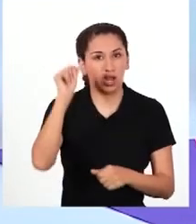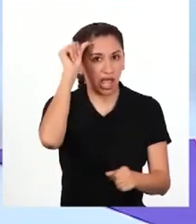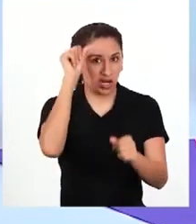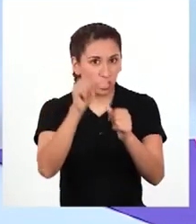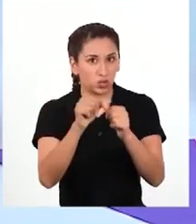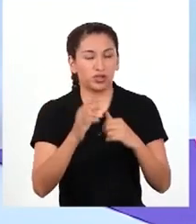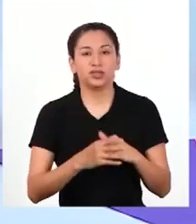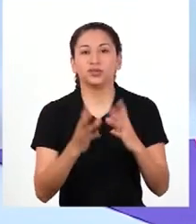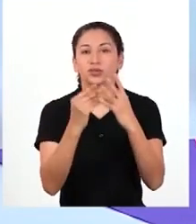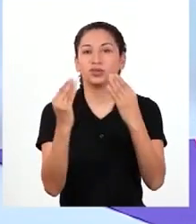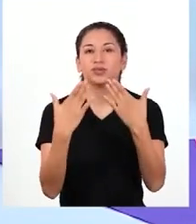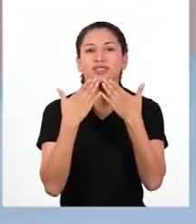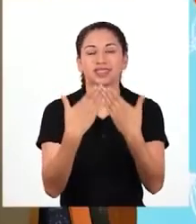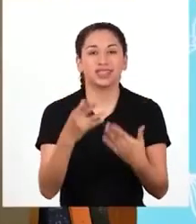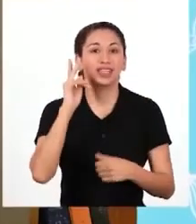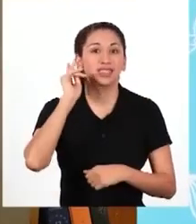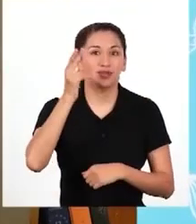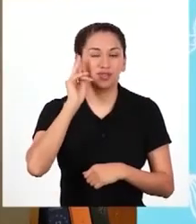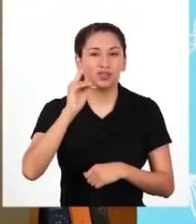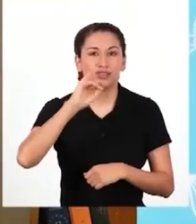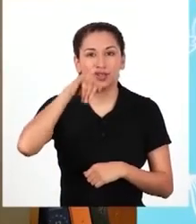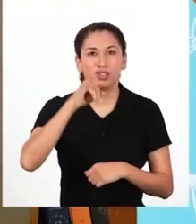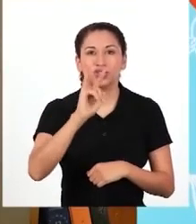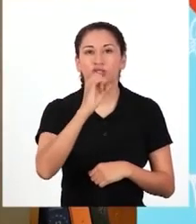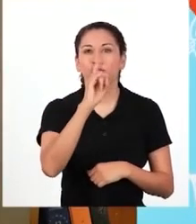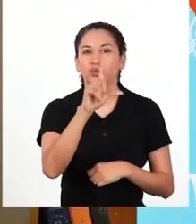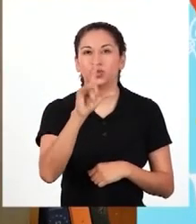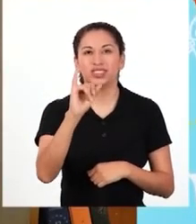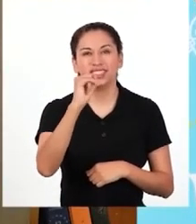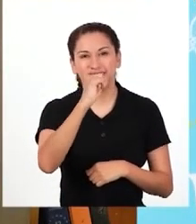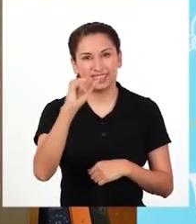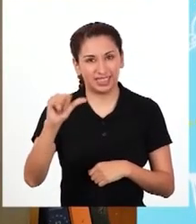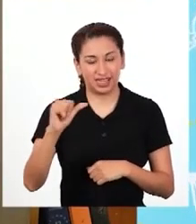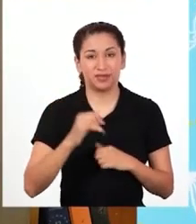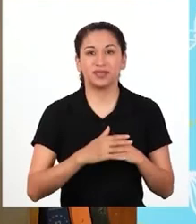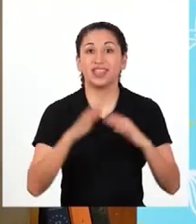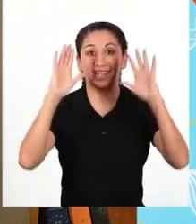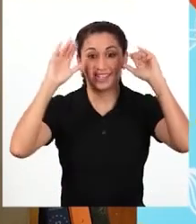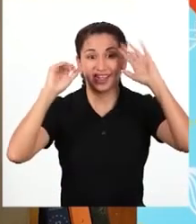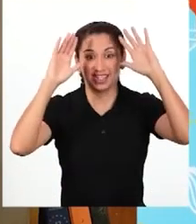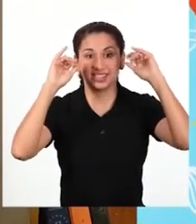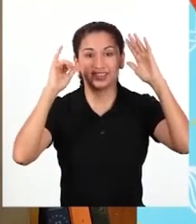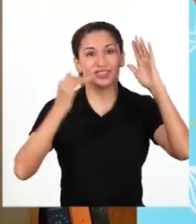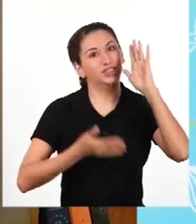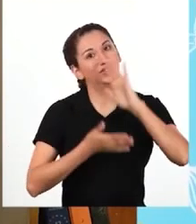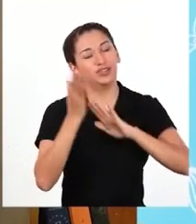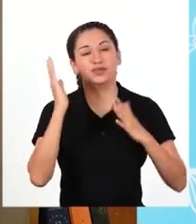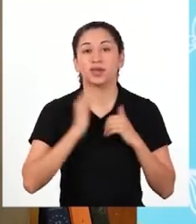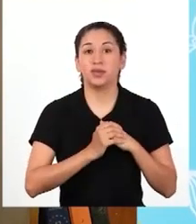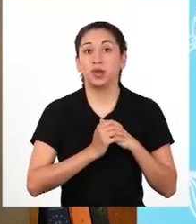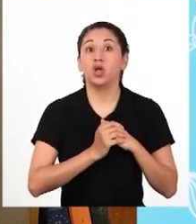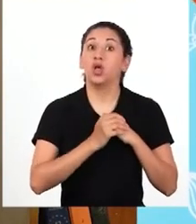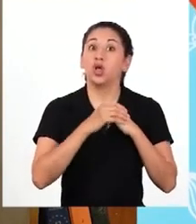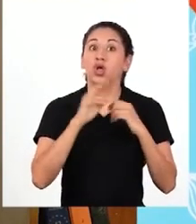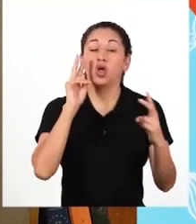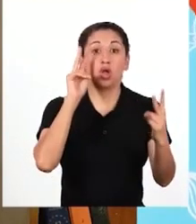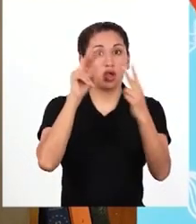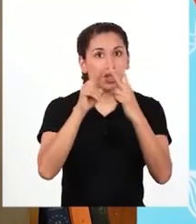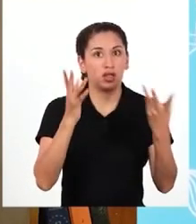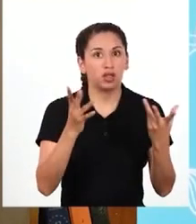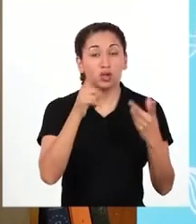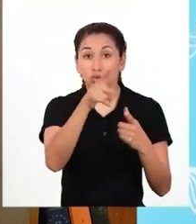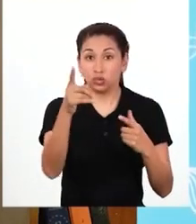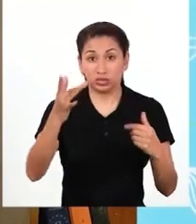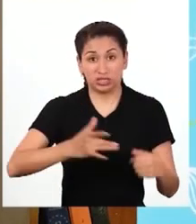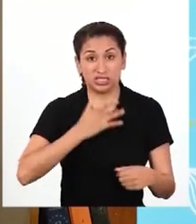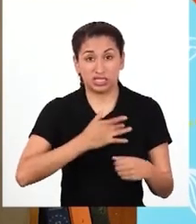profesora Yulisa Caicho. Ya nos vemos, chicas y chicos. Recuerden que si tienen alguna duda, pueden